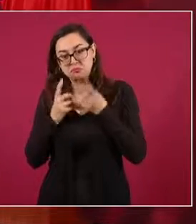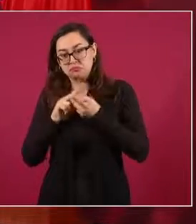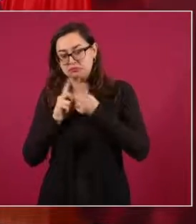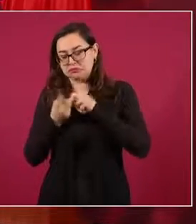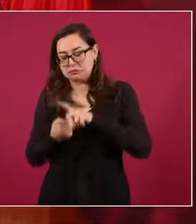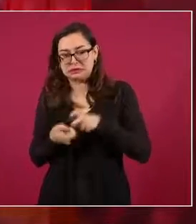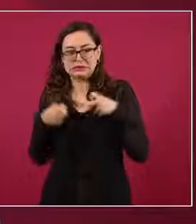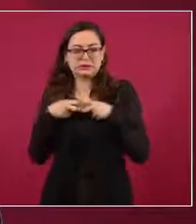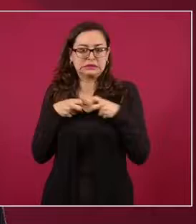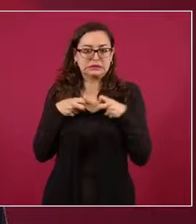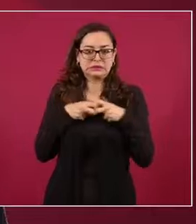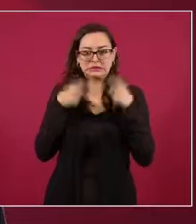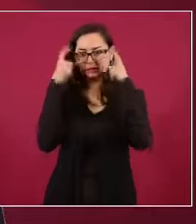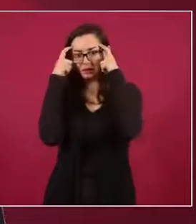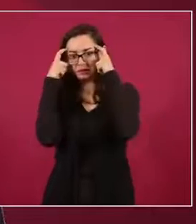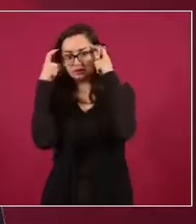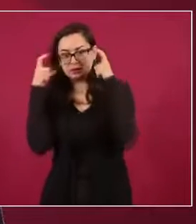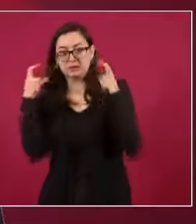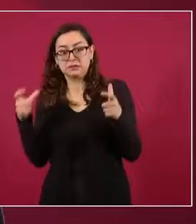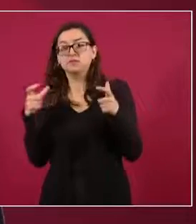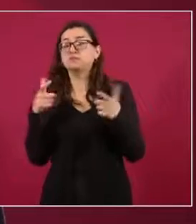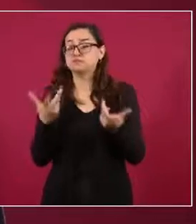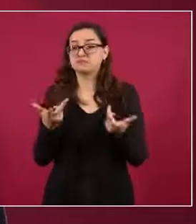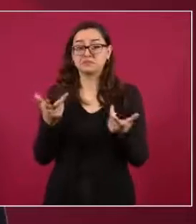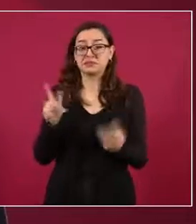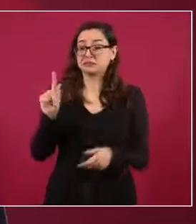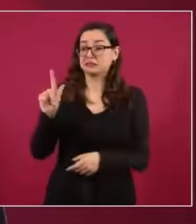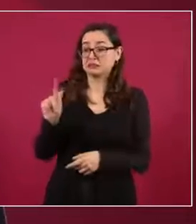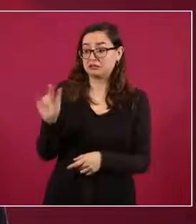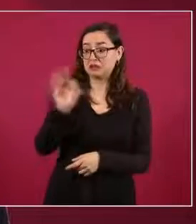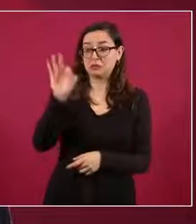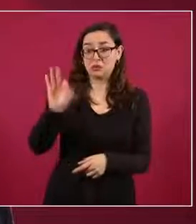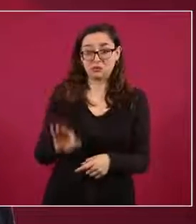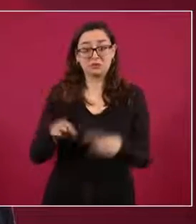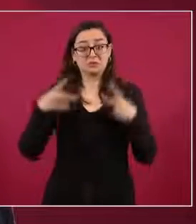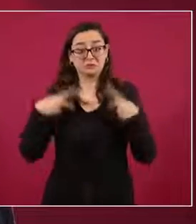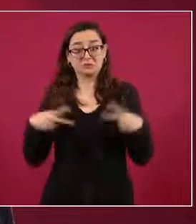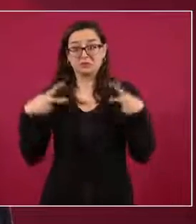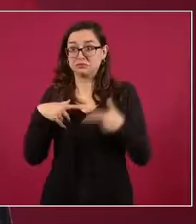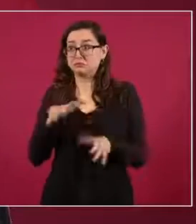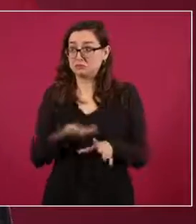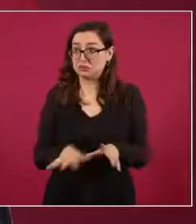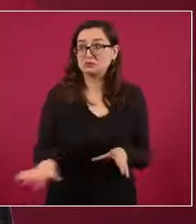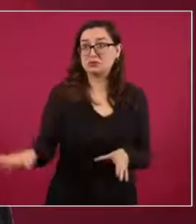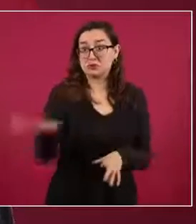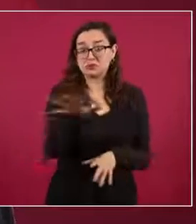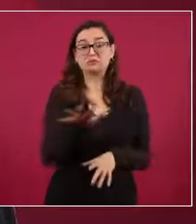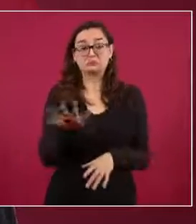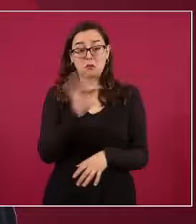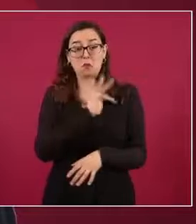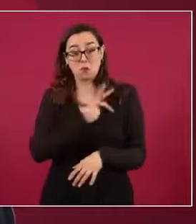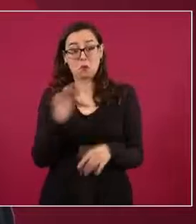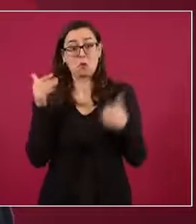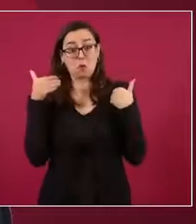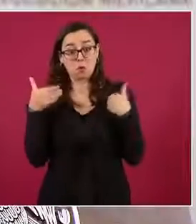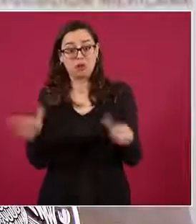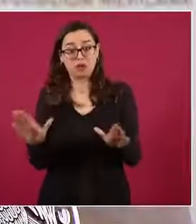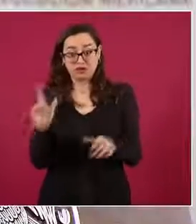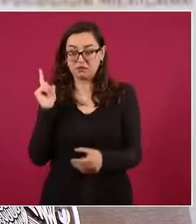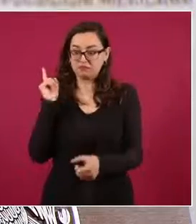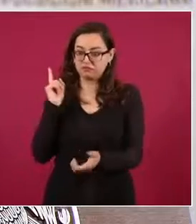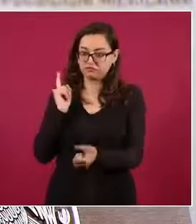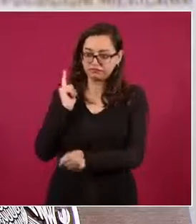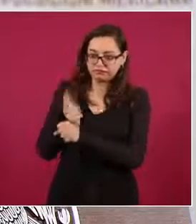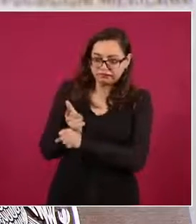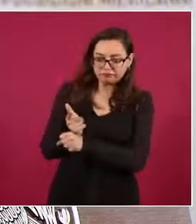que pueden acompañar hasta la tercera parte de la población a lo largo de su vida y que requieren una detección temprana.